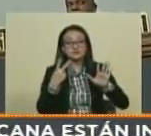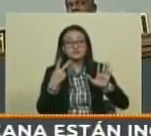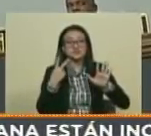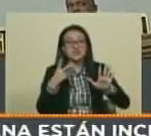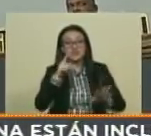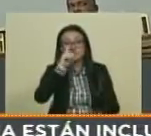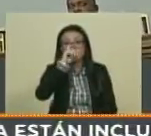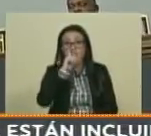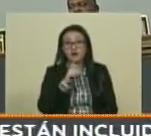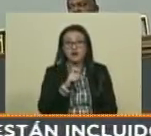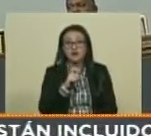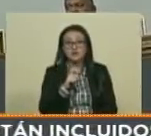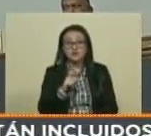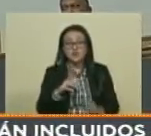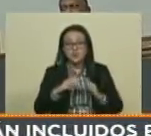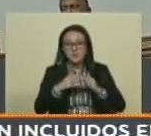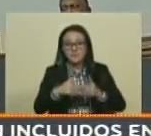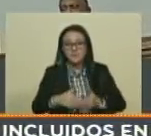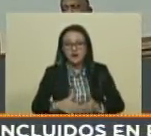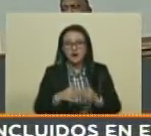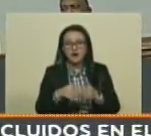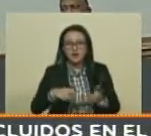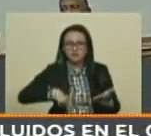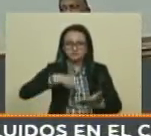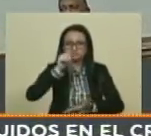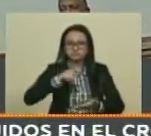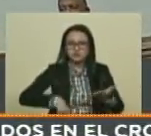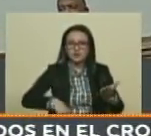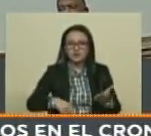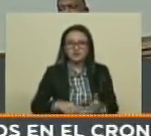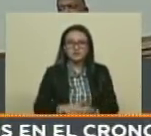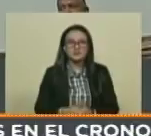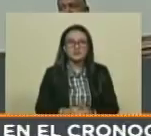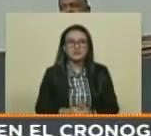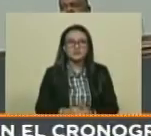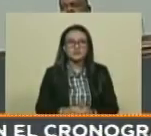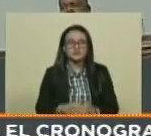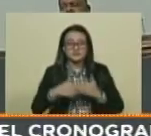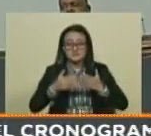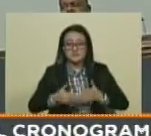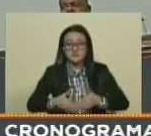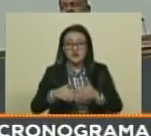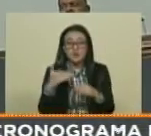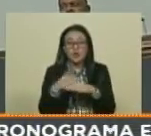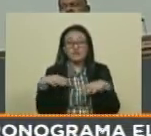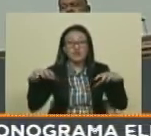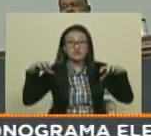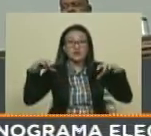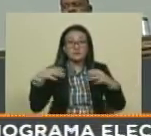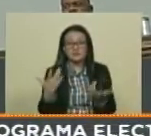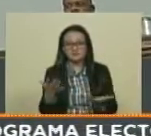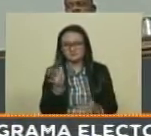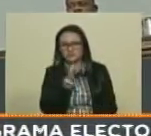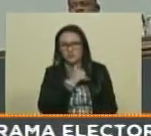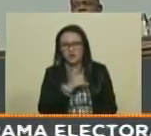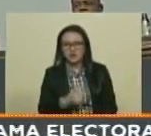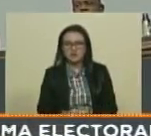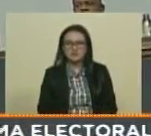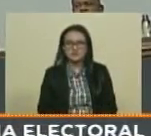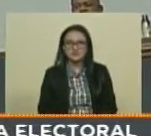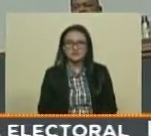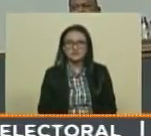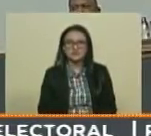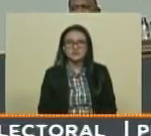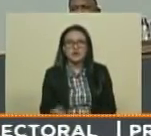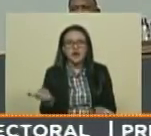7 años del barco Petrosaudí Saturn, que yo llamo el buque fantasma, para explotación de gas